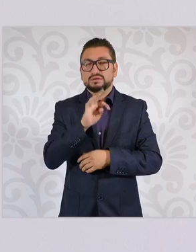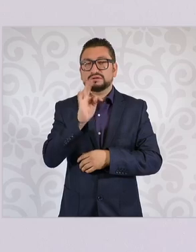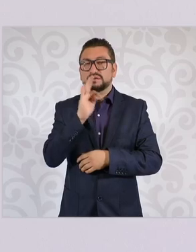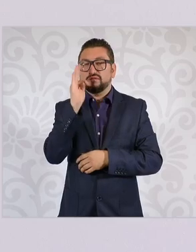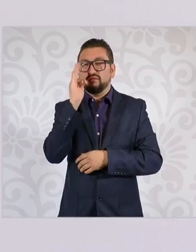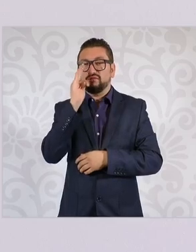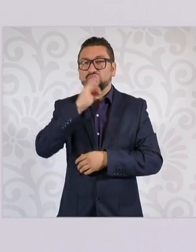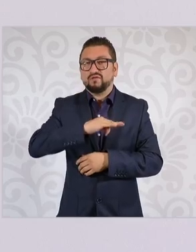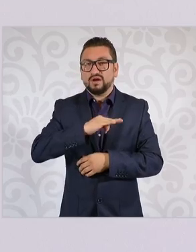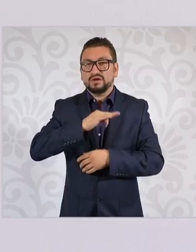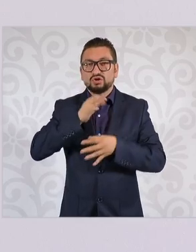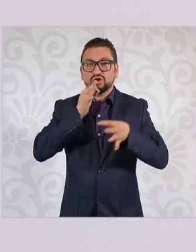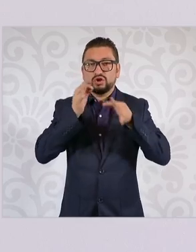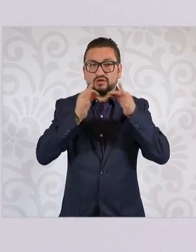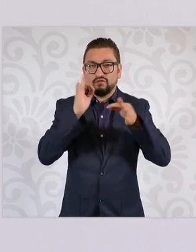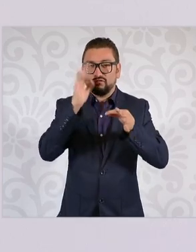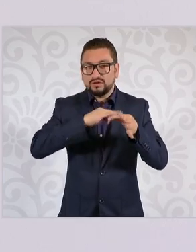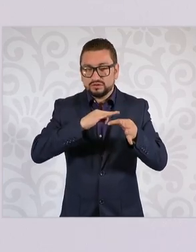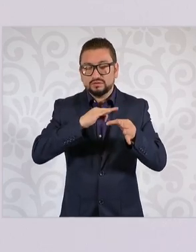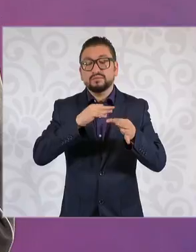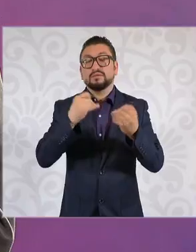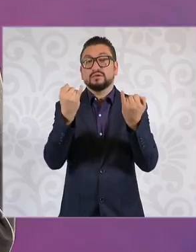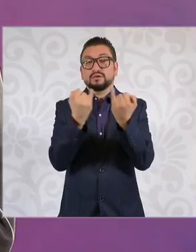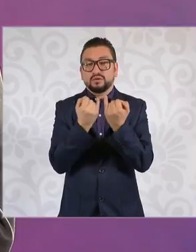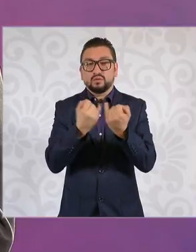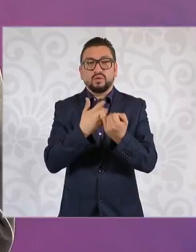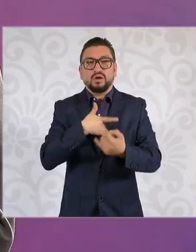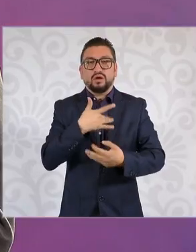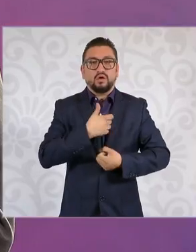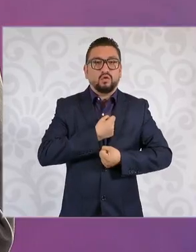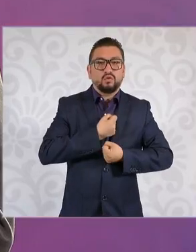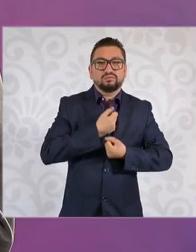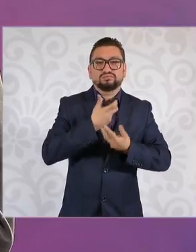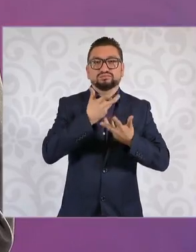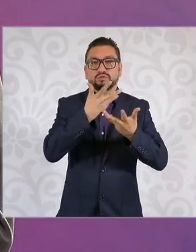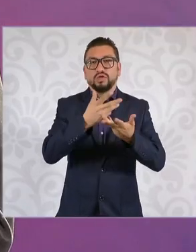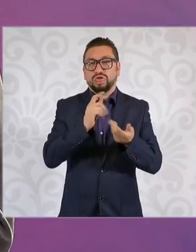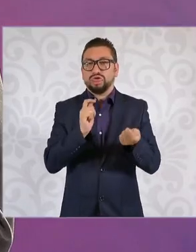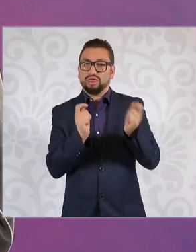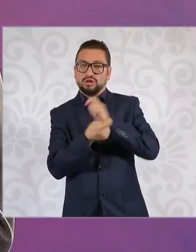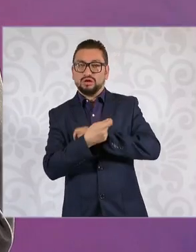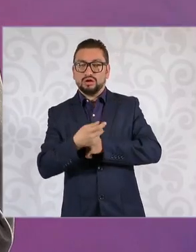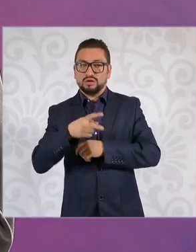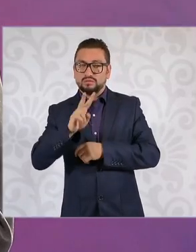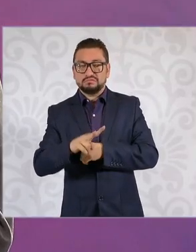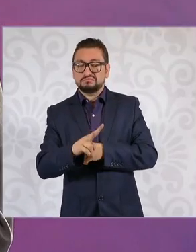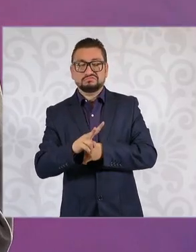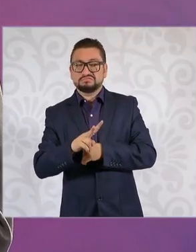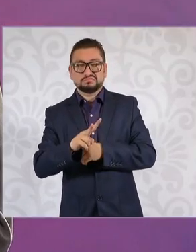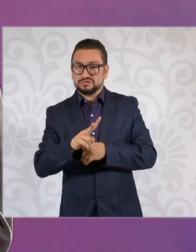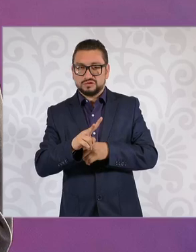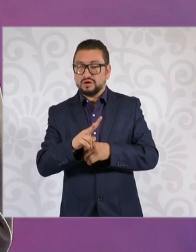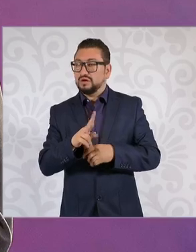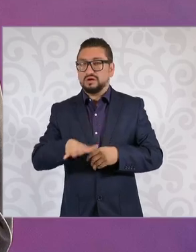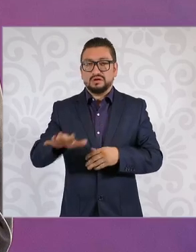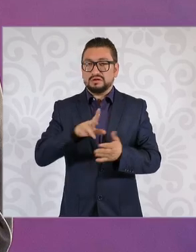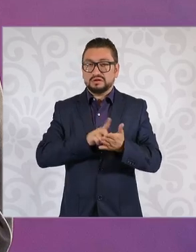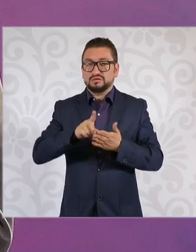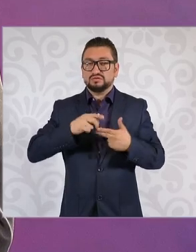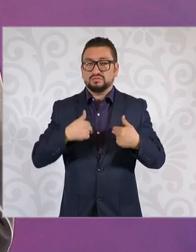explícita de una noticia, sino también de expresiones que tergiversan la realidad y vulneran los derechos